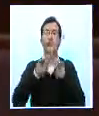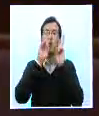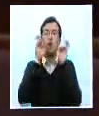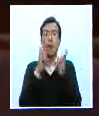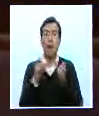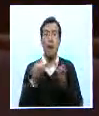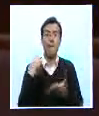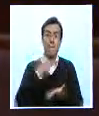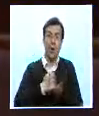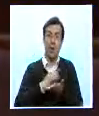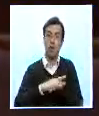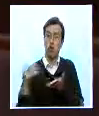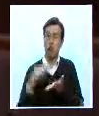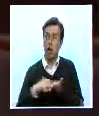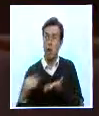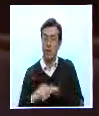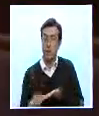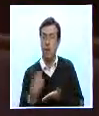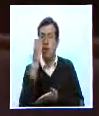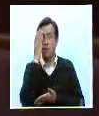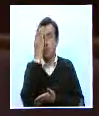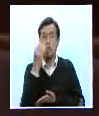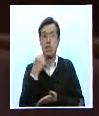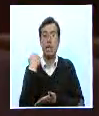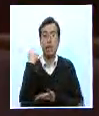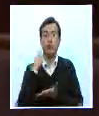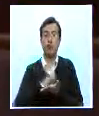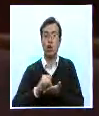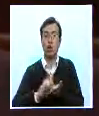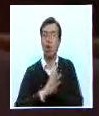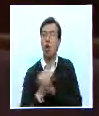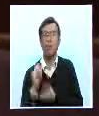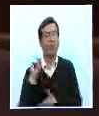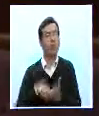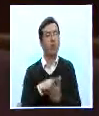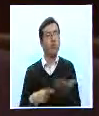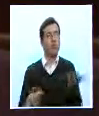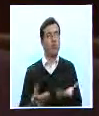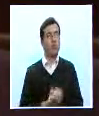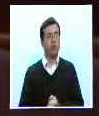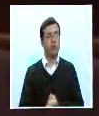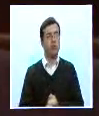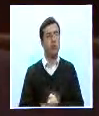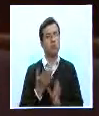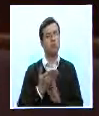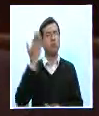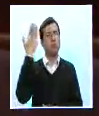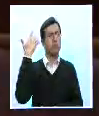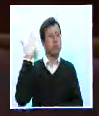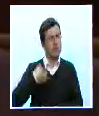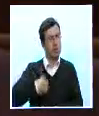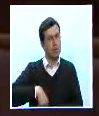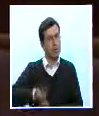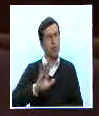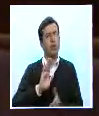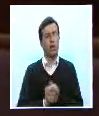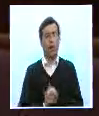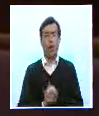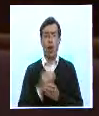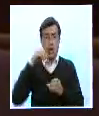falsificación de marcas ya la piratería lesiva a los derechos de autor y por qué razón nosotros bien lo analizamos al interior de la